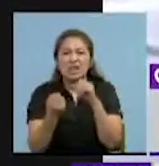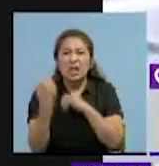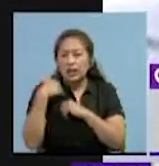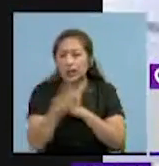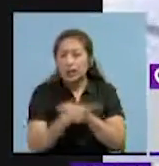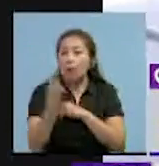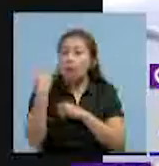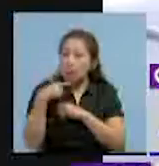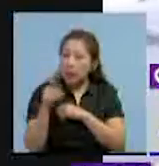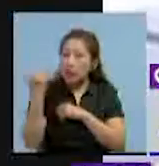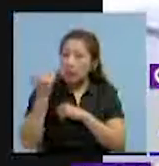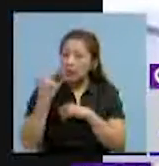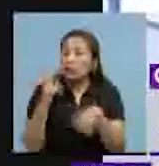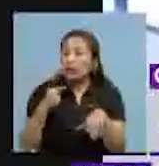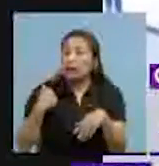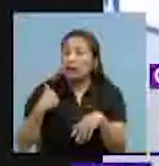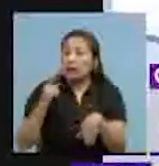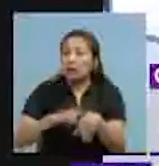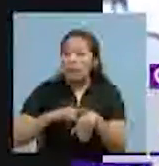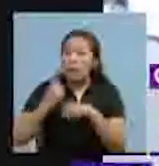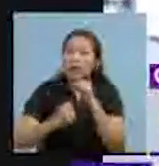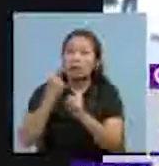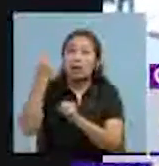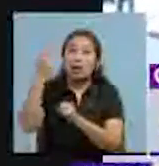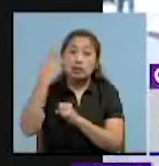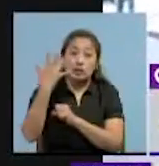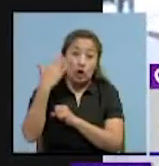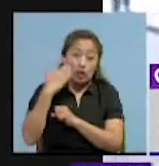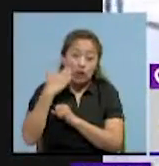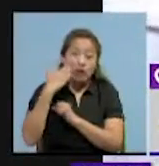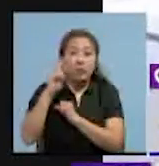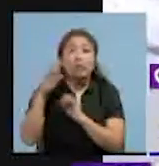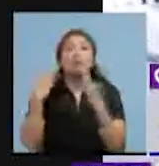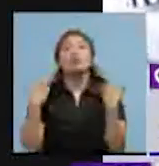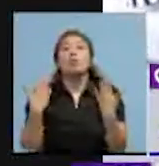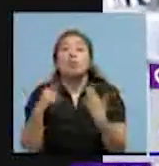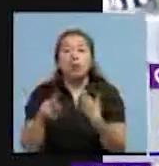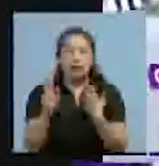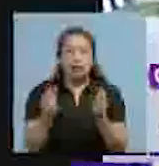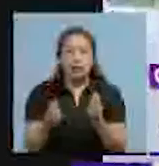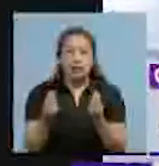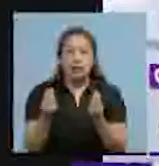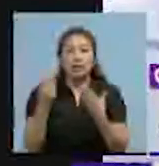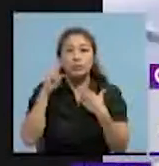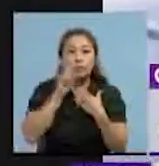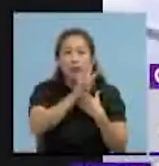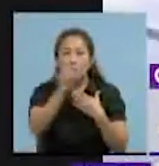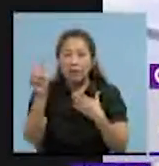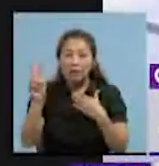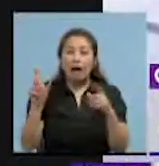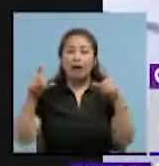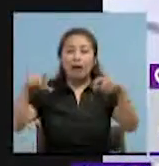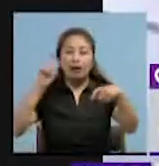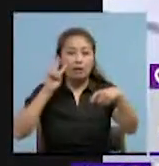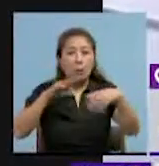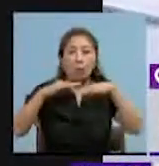pero vamos a tener tiempo, ¿no? De las 9 de la mañana hasta las 5 de la tarde, vamos a tener la posibilidad de estar cerca del estadio, hablar con los hinchas y